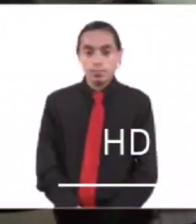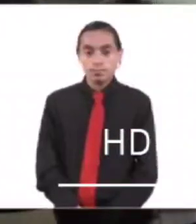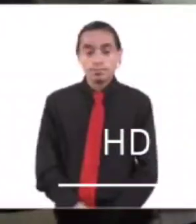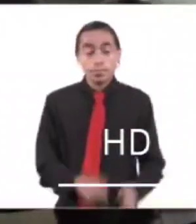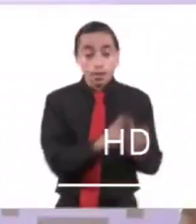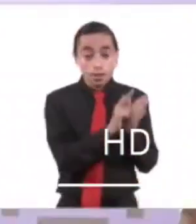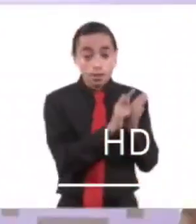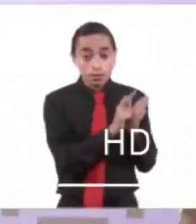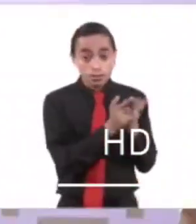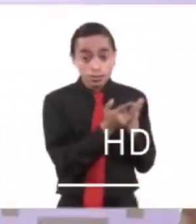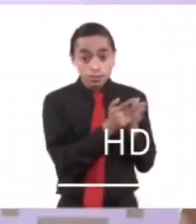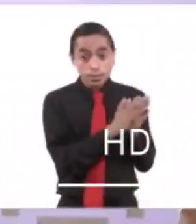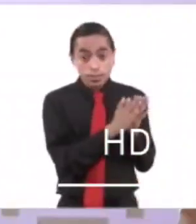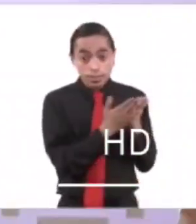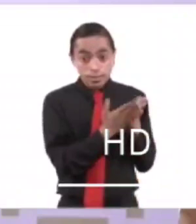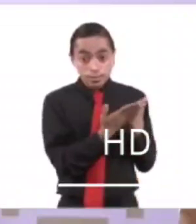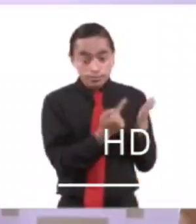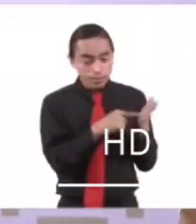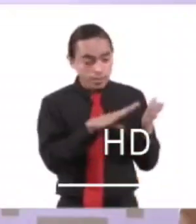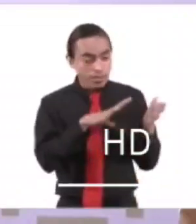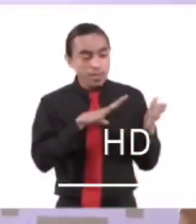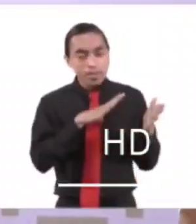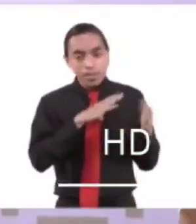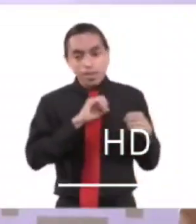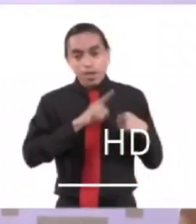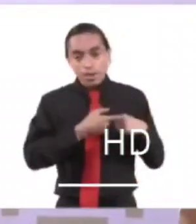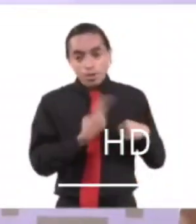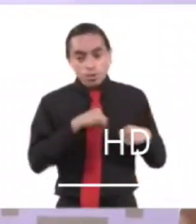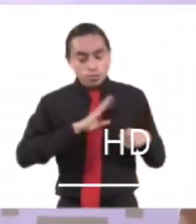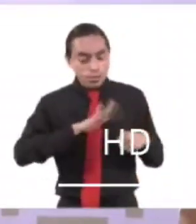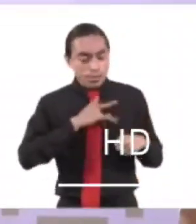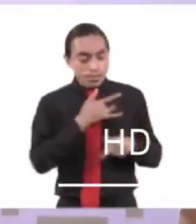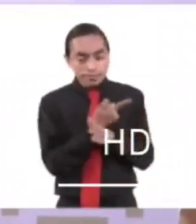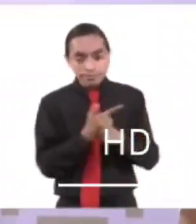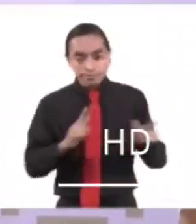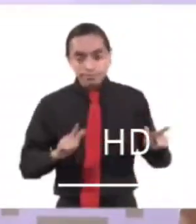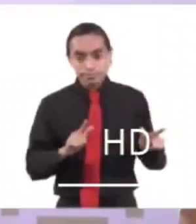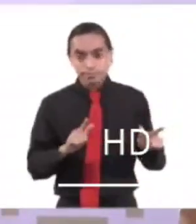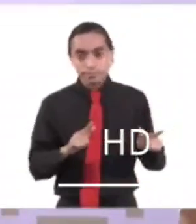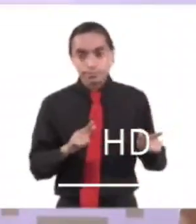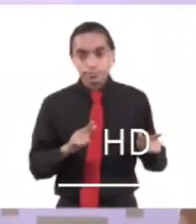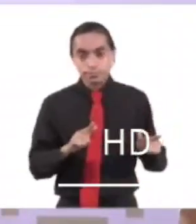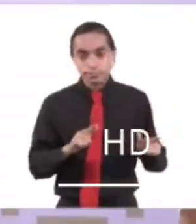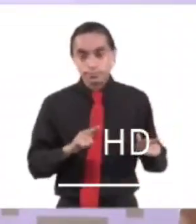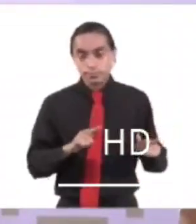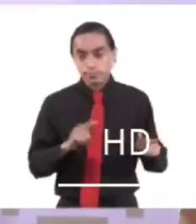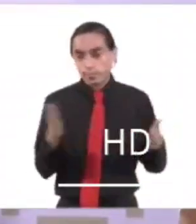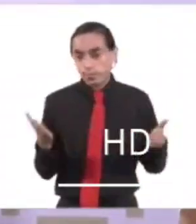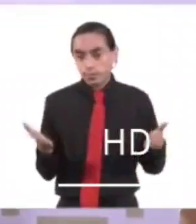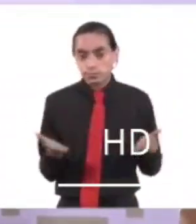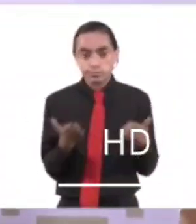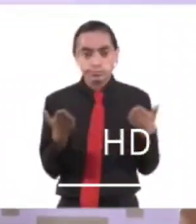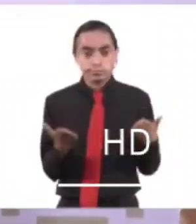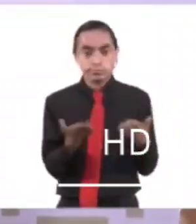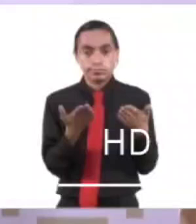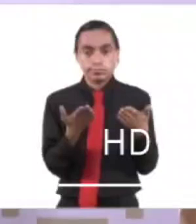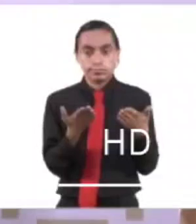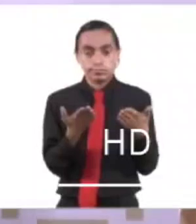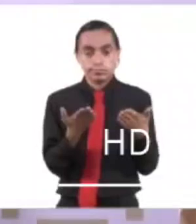son lo que nos enlaza y lo que nos hace libres, y lo que nos impulsa